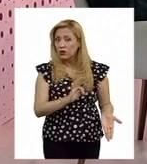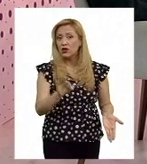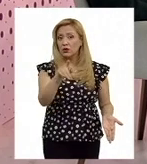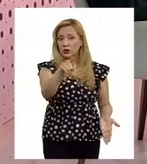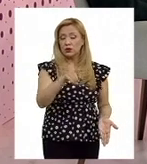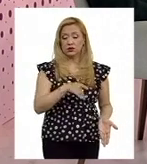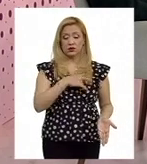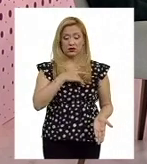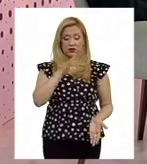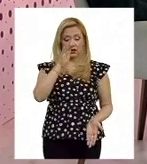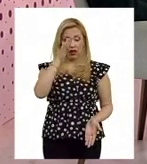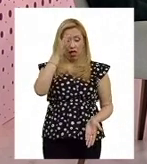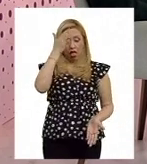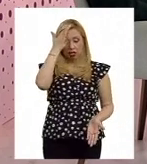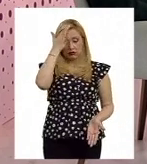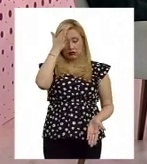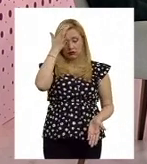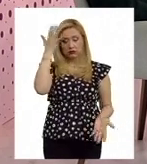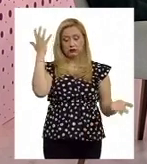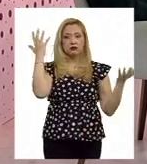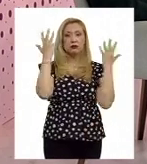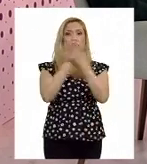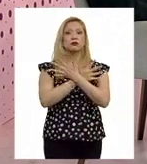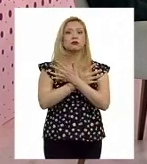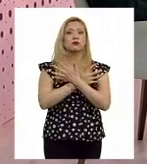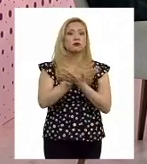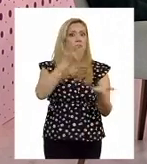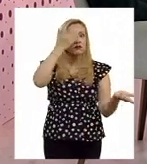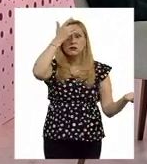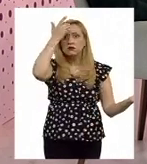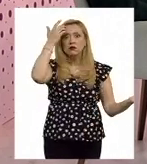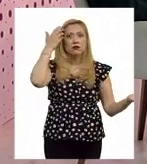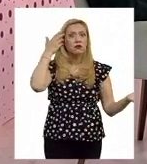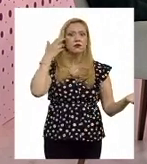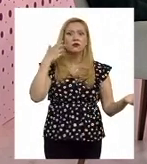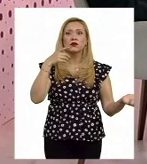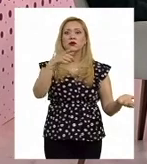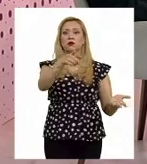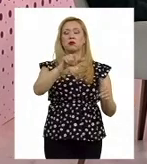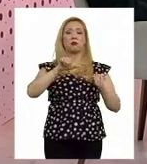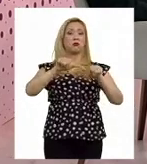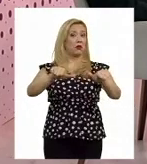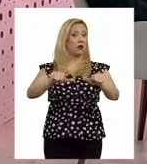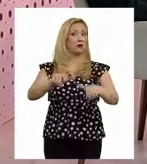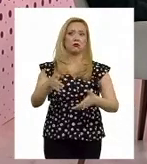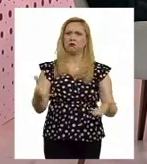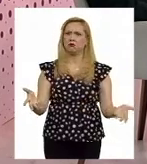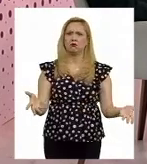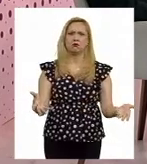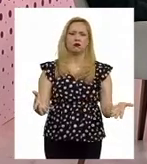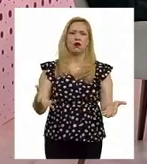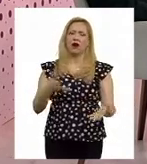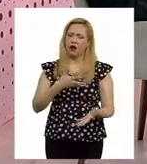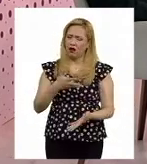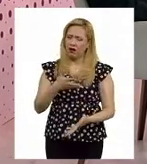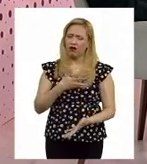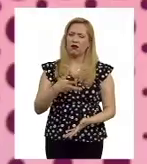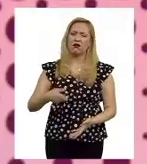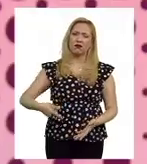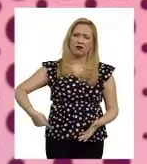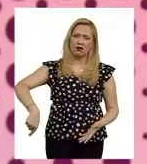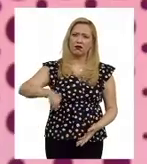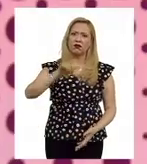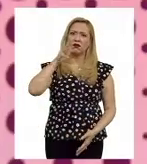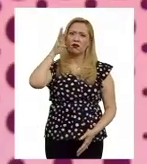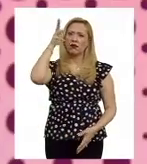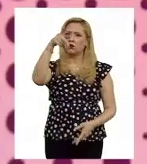en cualquier momento una persona que tenga la necesidad de dejar todo lo que tiene detrás. Quisiera que cerráramos con una ronda